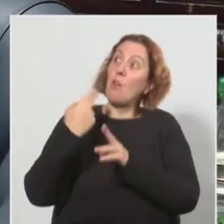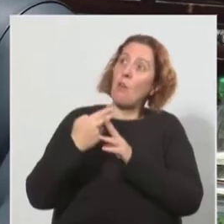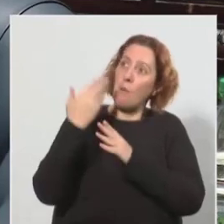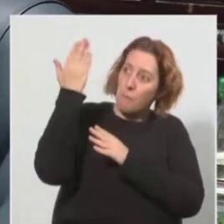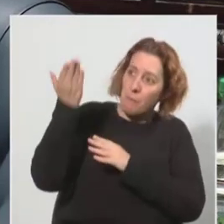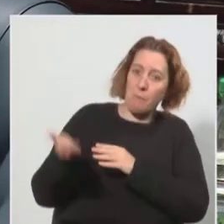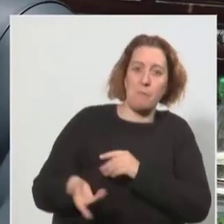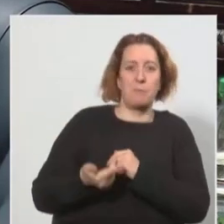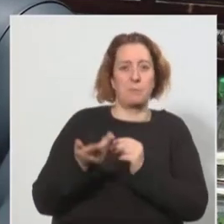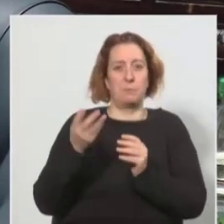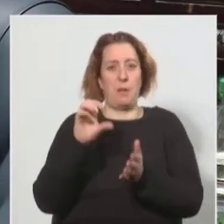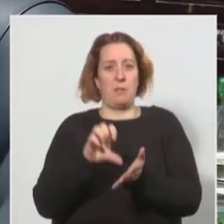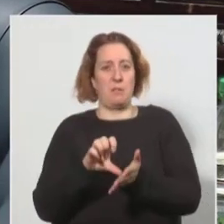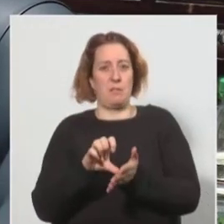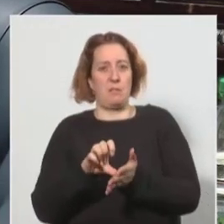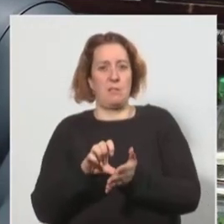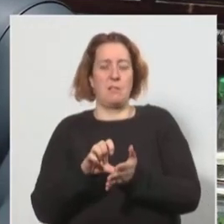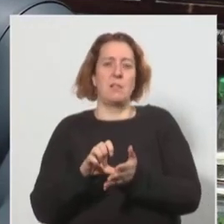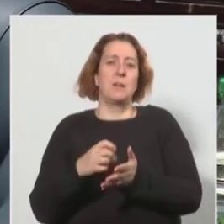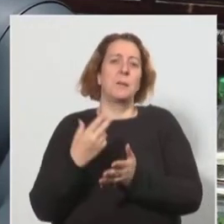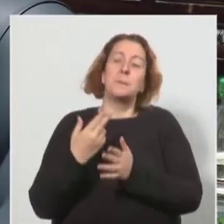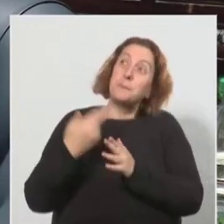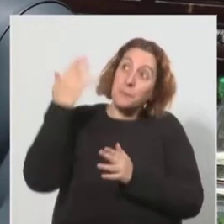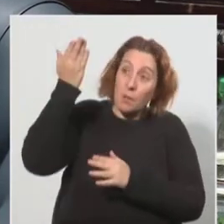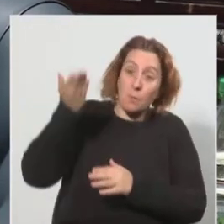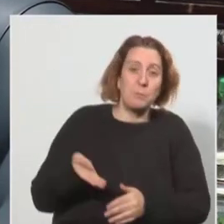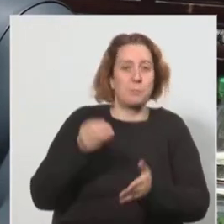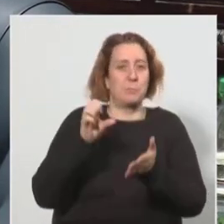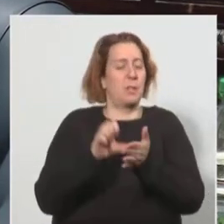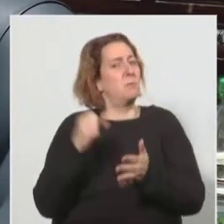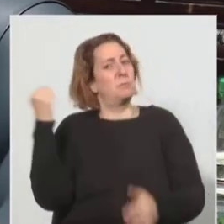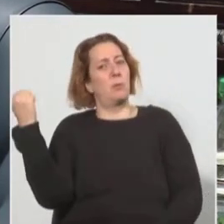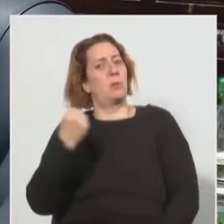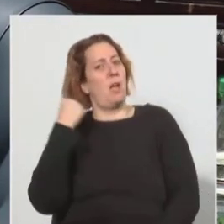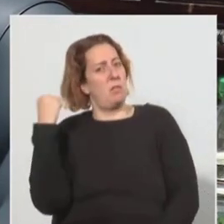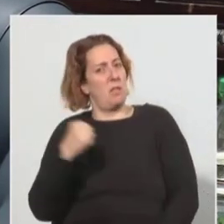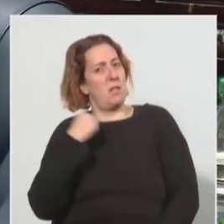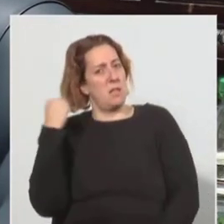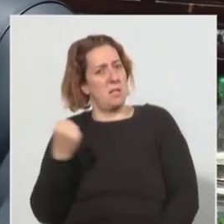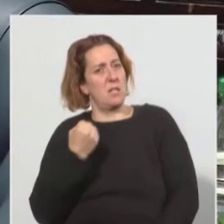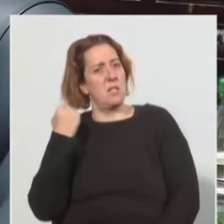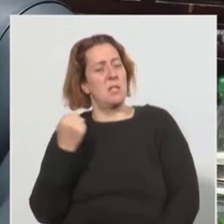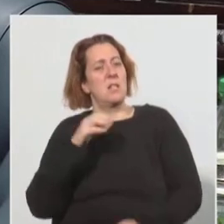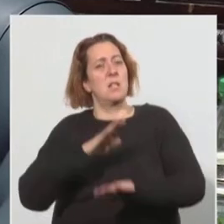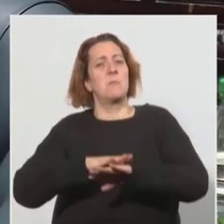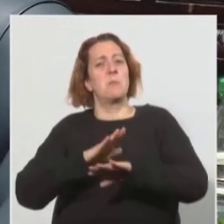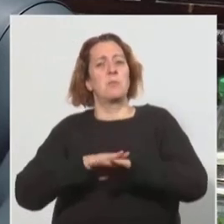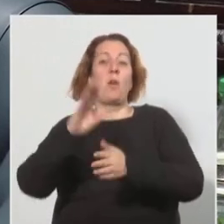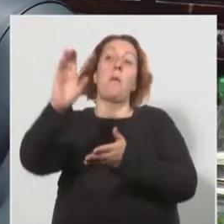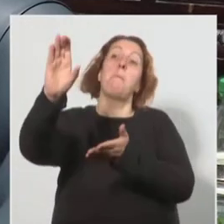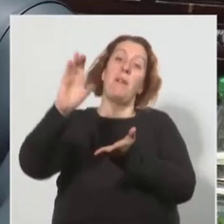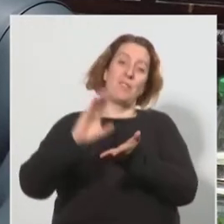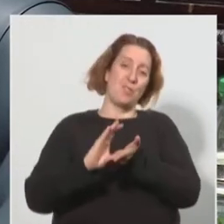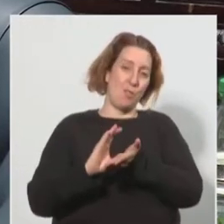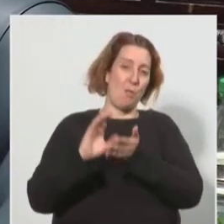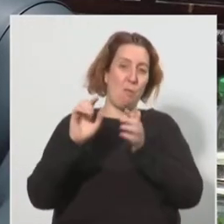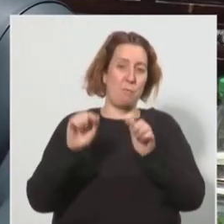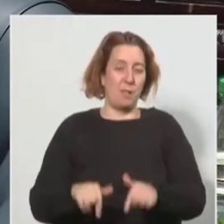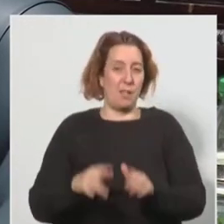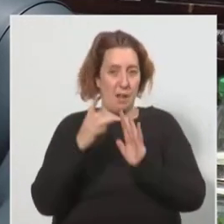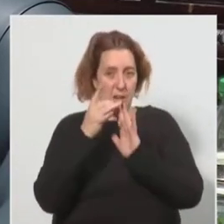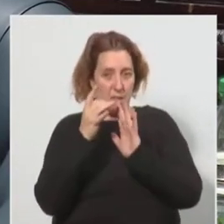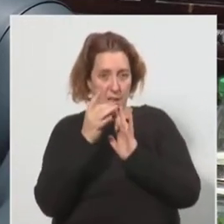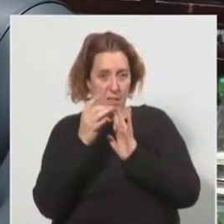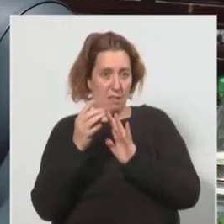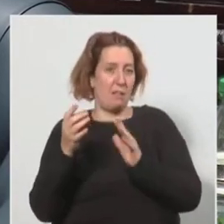Y bien sabemos que la reputación es un factor importante a la hora de atraer inversiones de calidad, que son